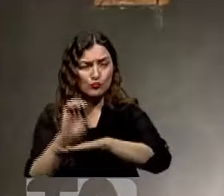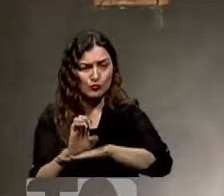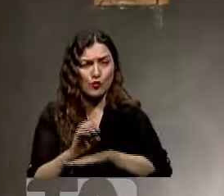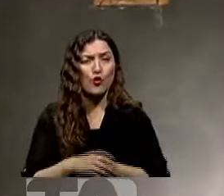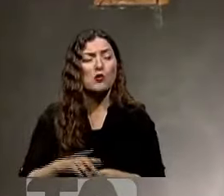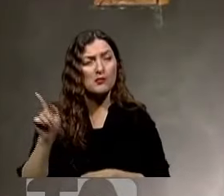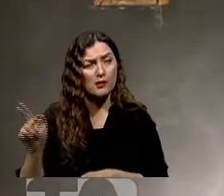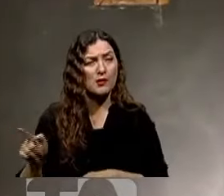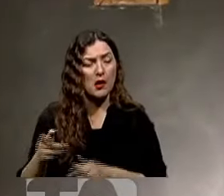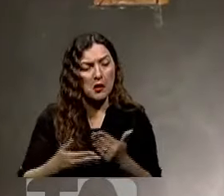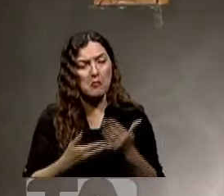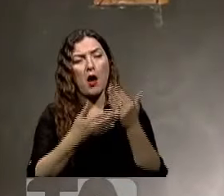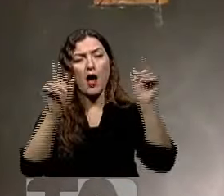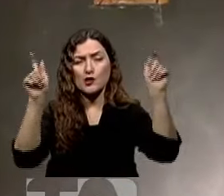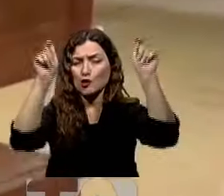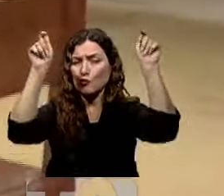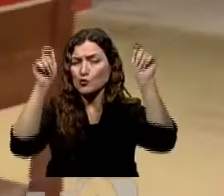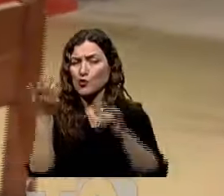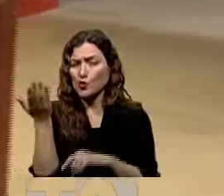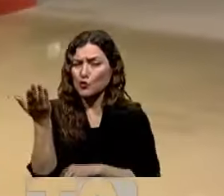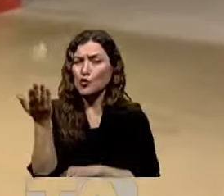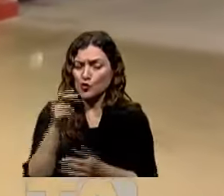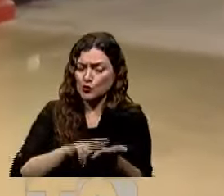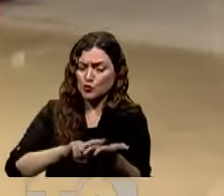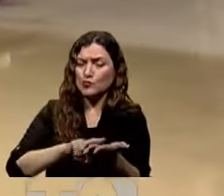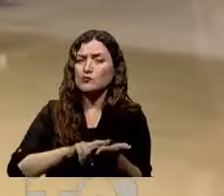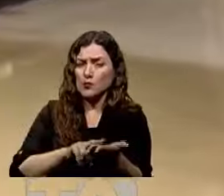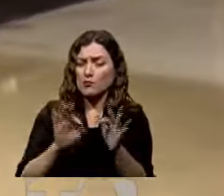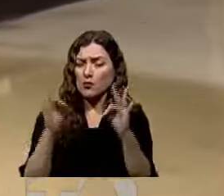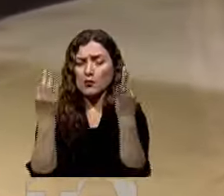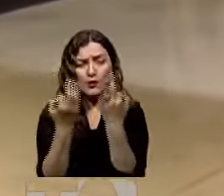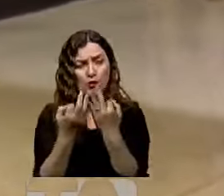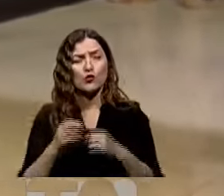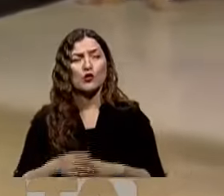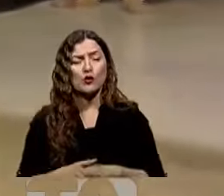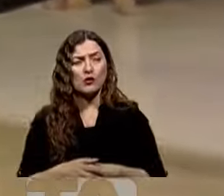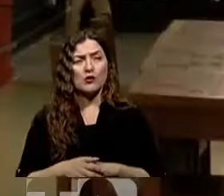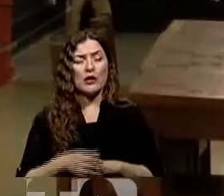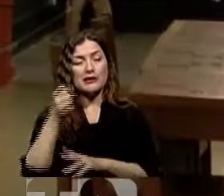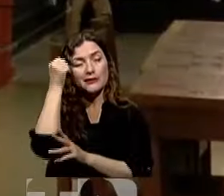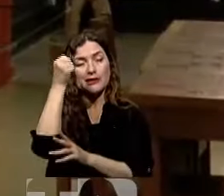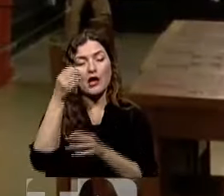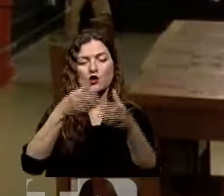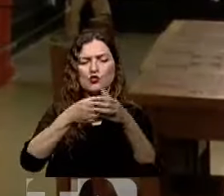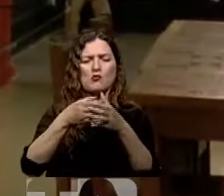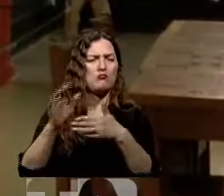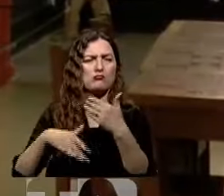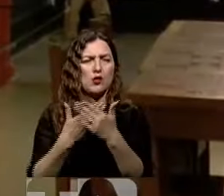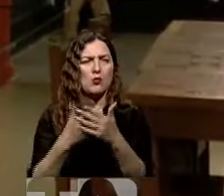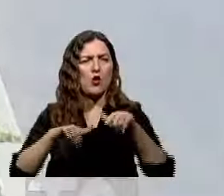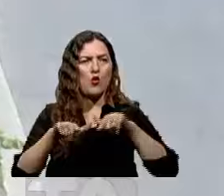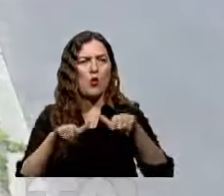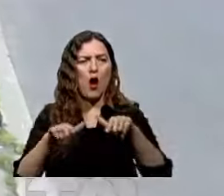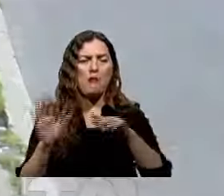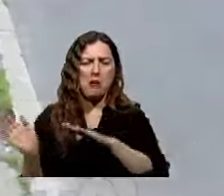todo tipo de eventos, celebraciones, reuniones familiares, sindicales, asociativas. Este es un lugar